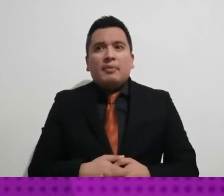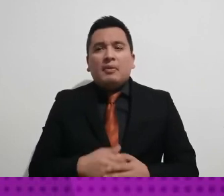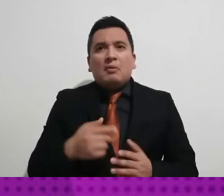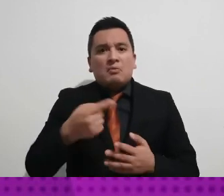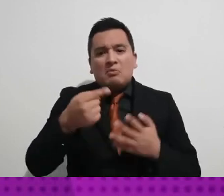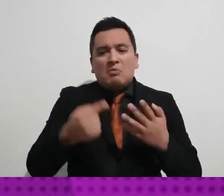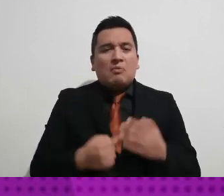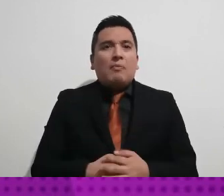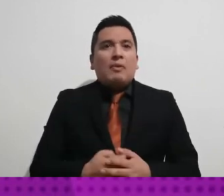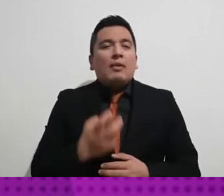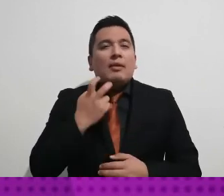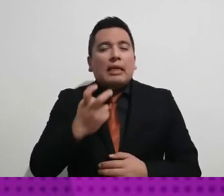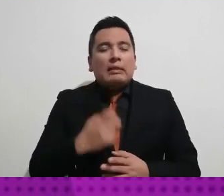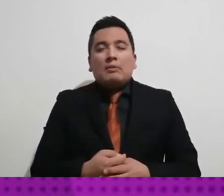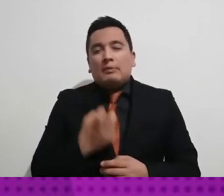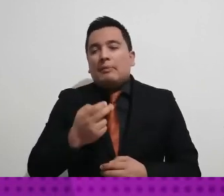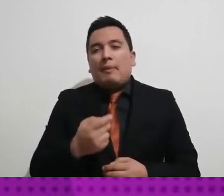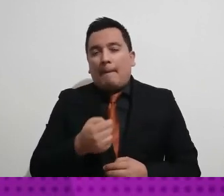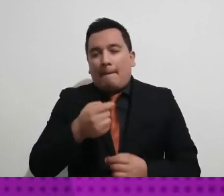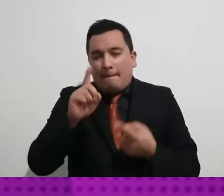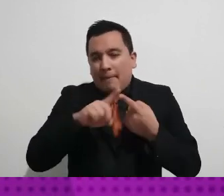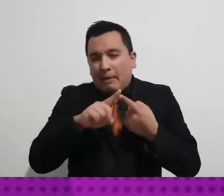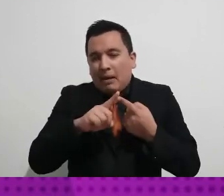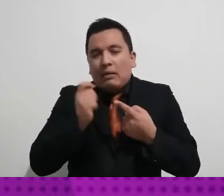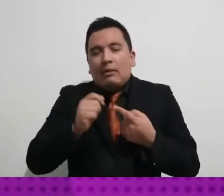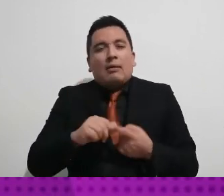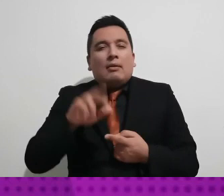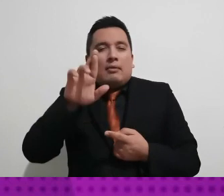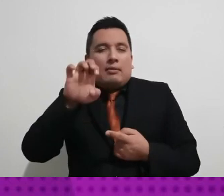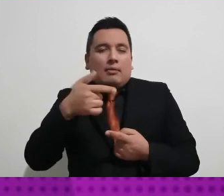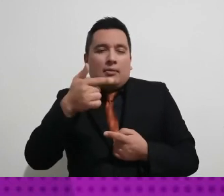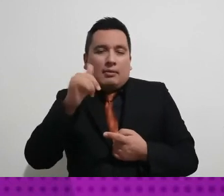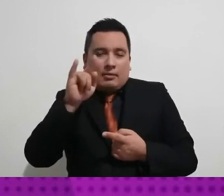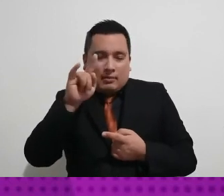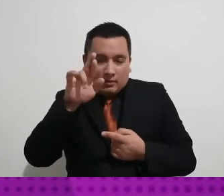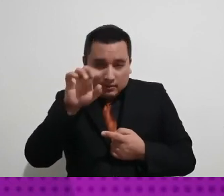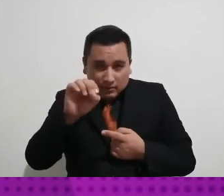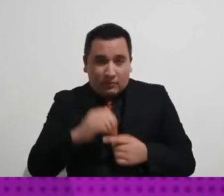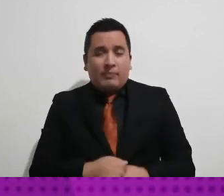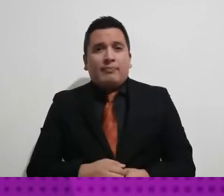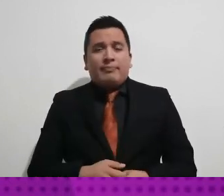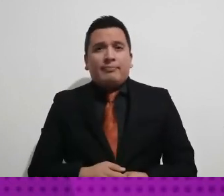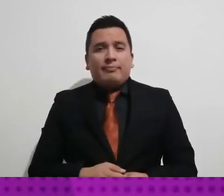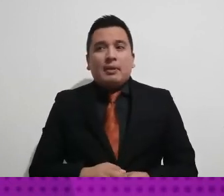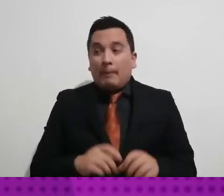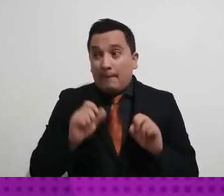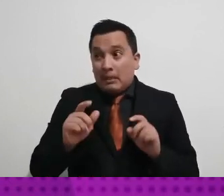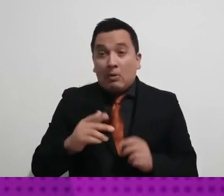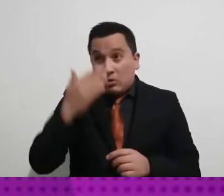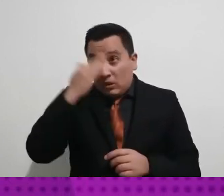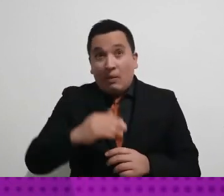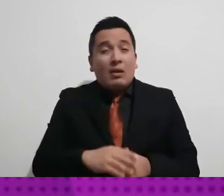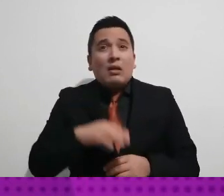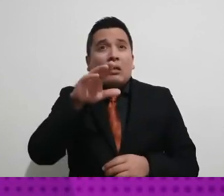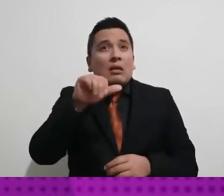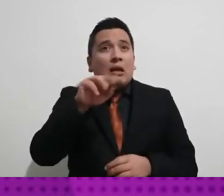estos registros. Entonces, la primera gran actividad fue el registro de las candidaturas en línea. Sabemos que se hizo también